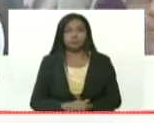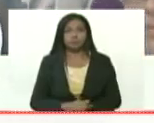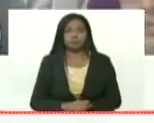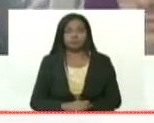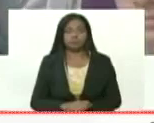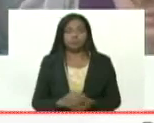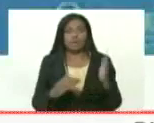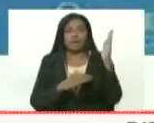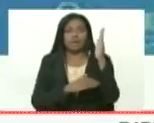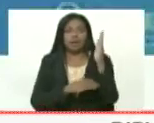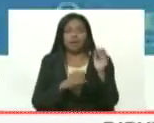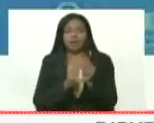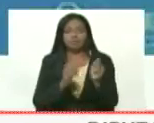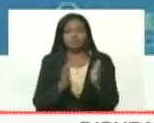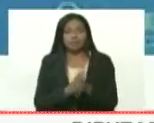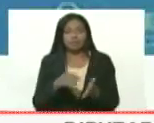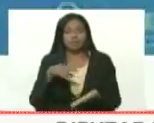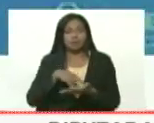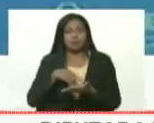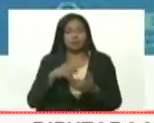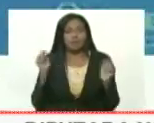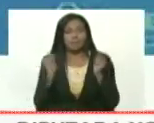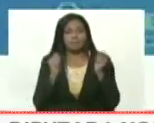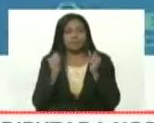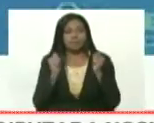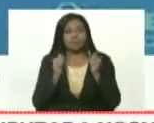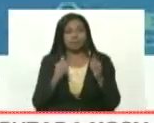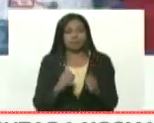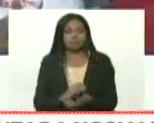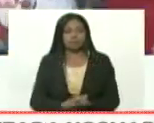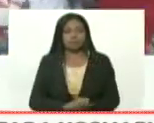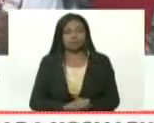Lara, Anzoátegui, Carabobo y Mérida.